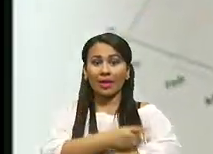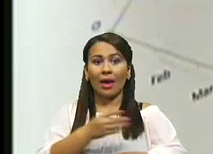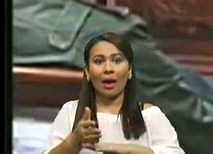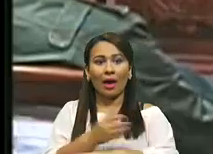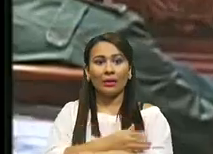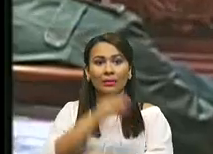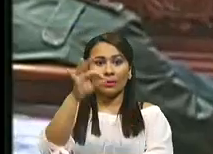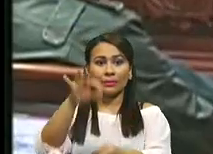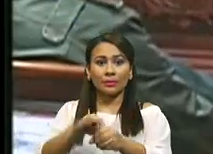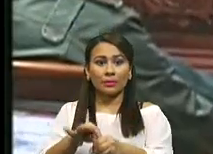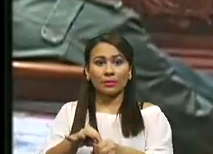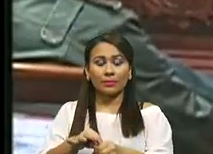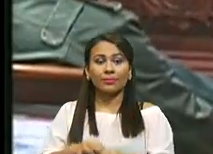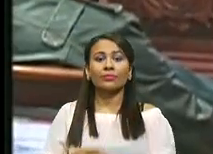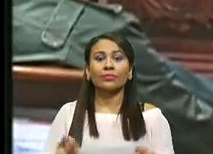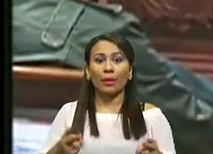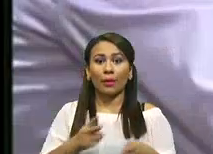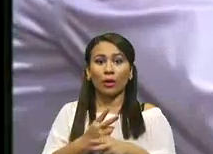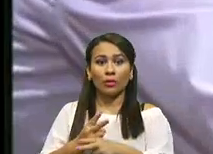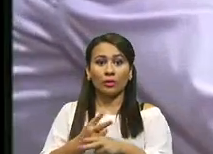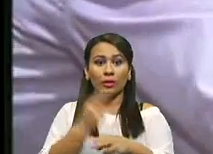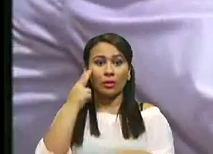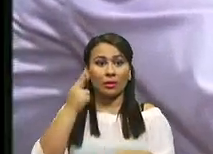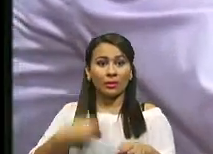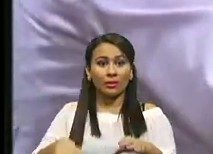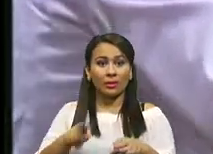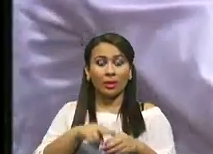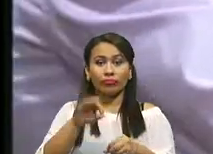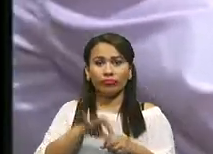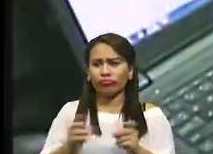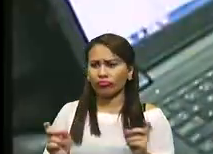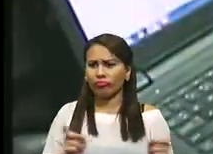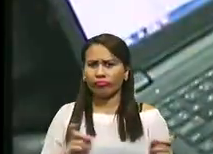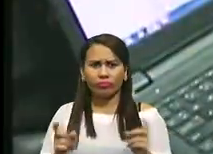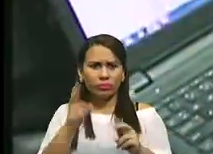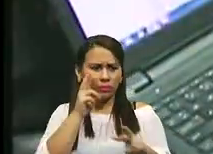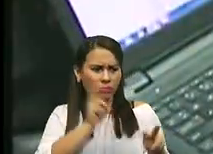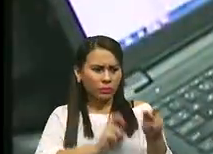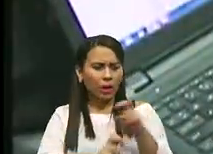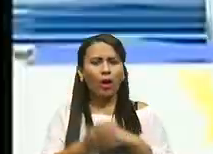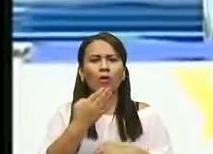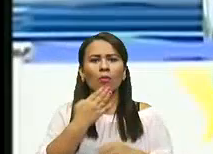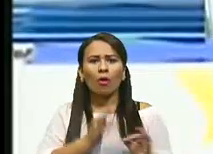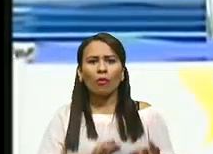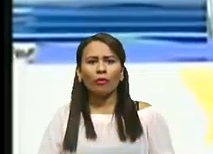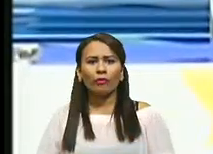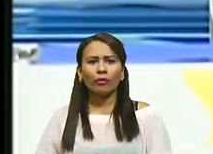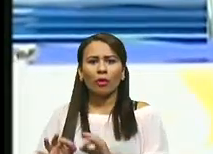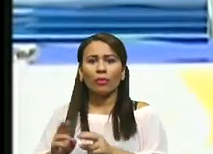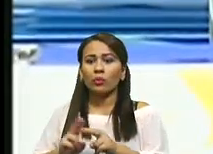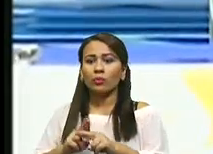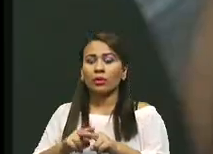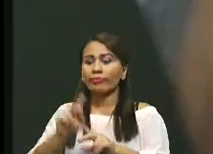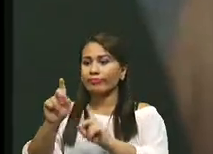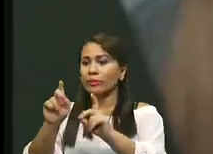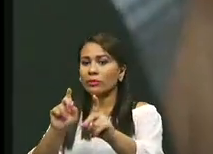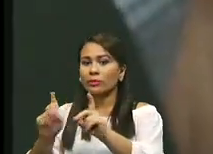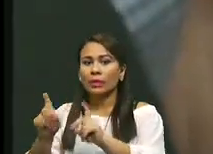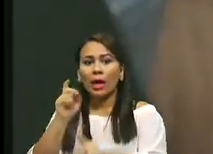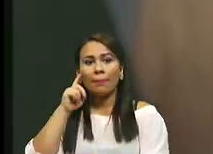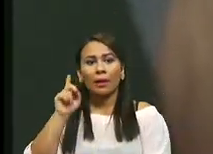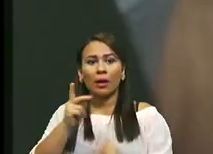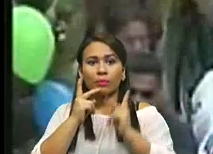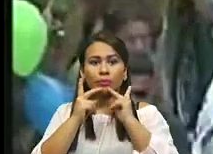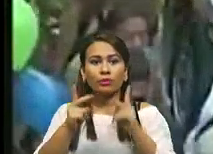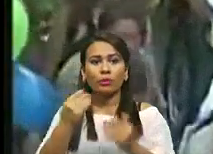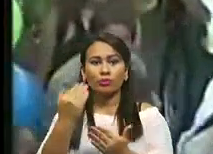elección. Además, el Consejo Electoral realizará un control más exhaustivo de los mecanismos utilizados por las encuestadoras para emitir